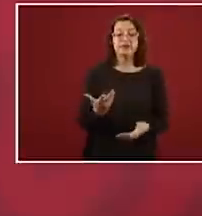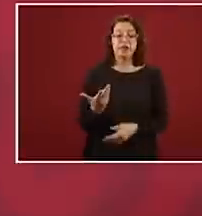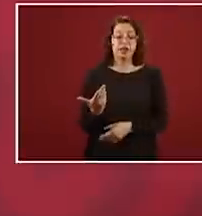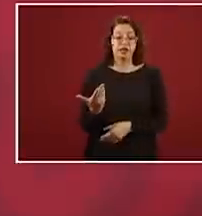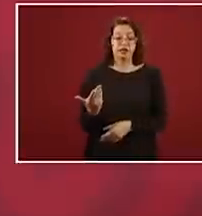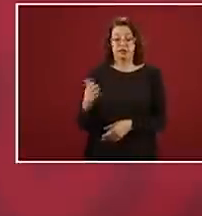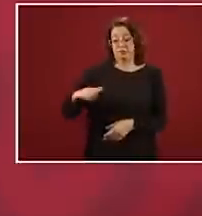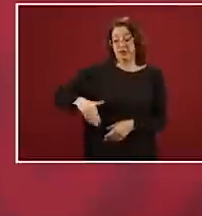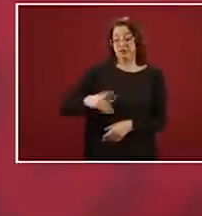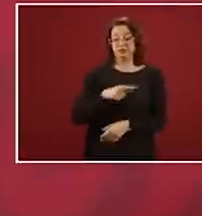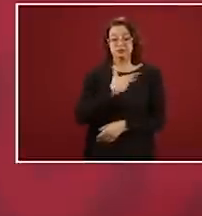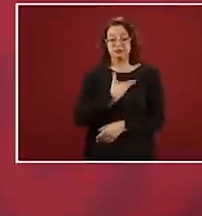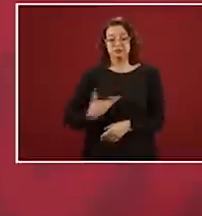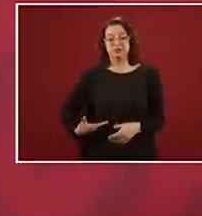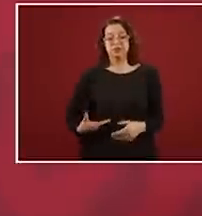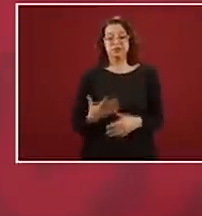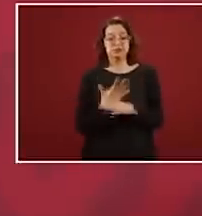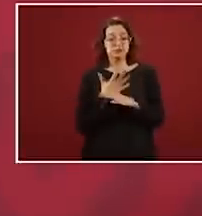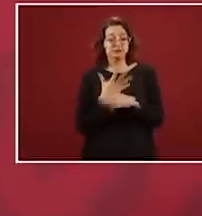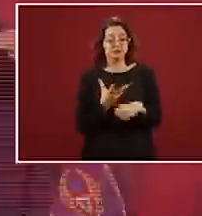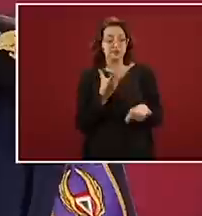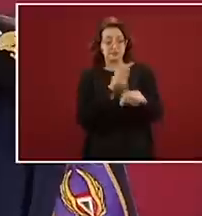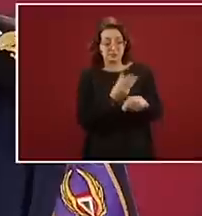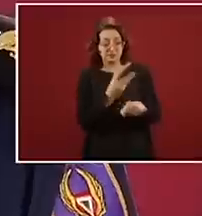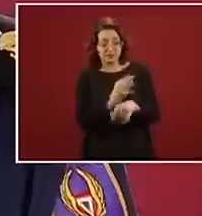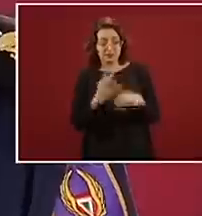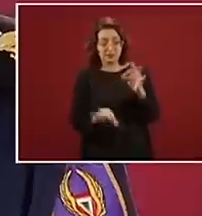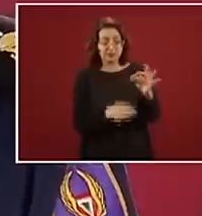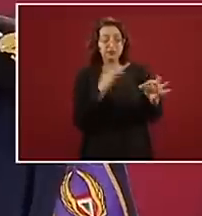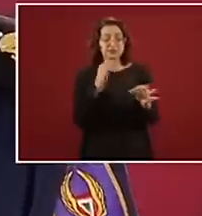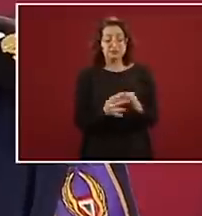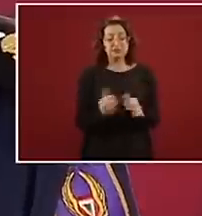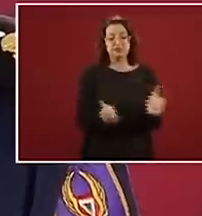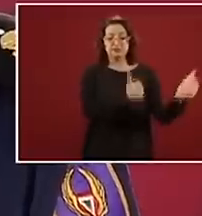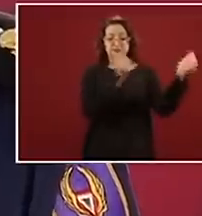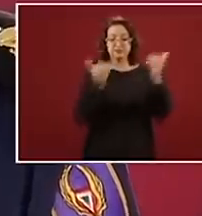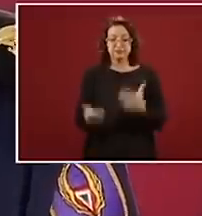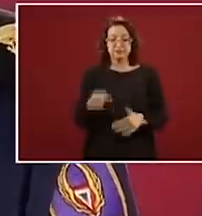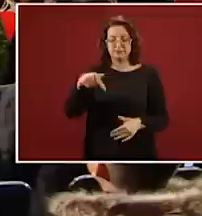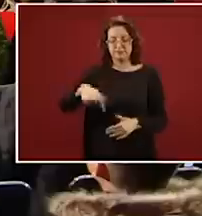presidente, y ya cuando usted se va a traer aquí a la Ciudad de México.